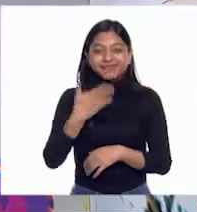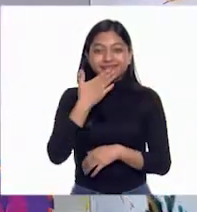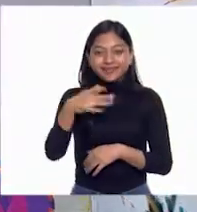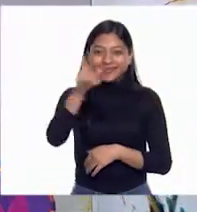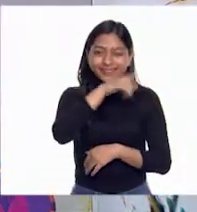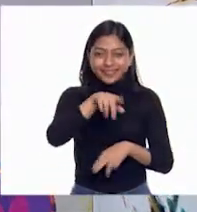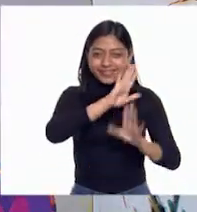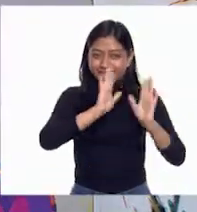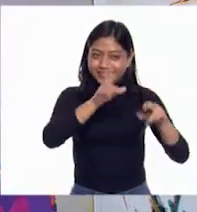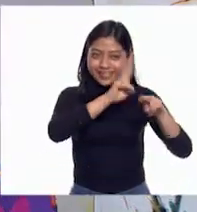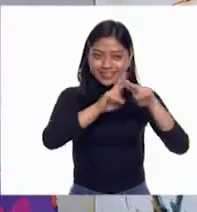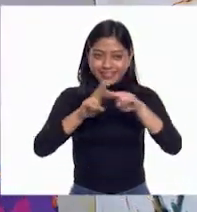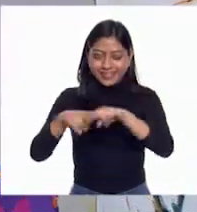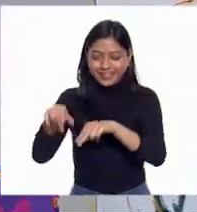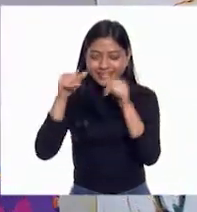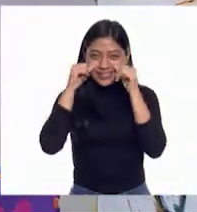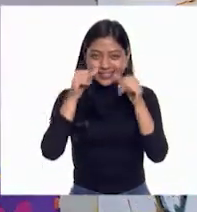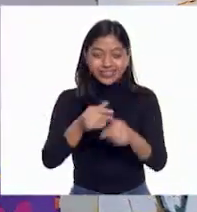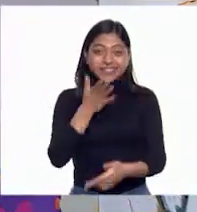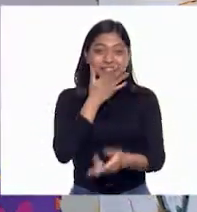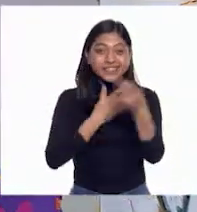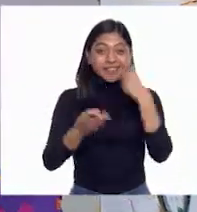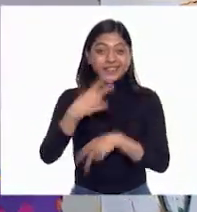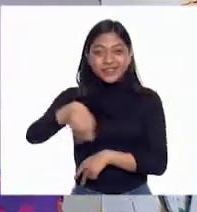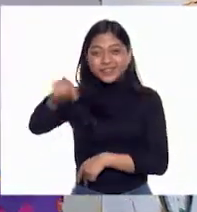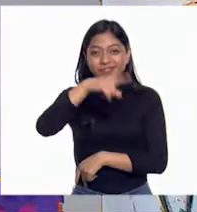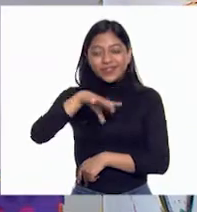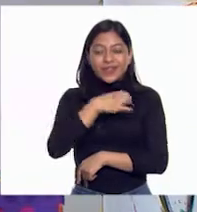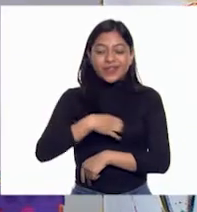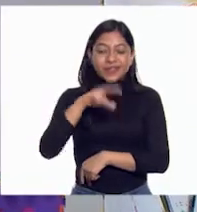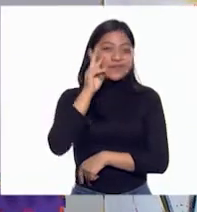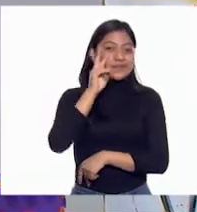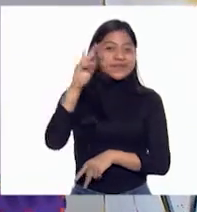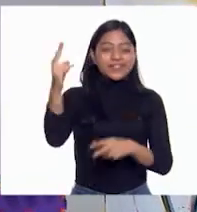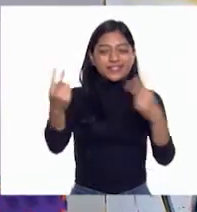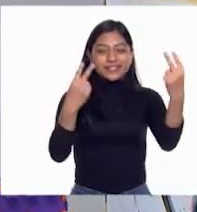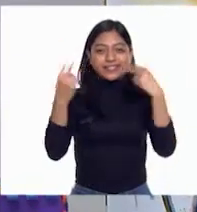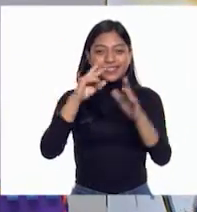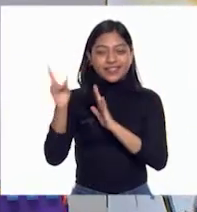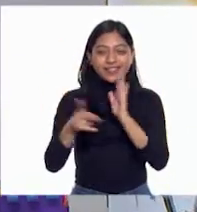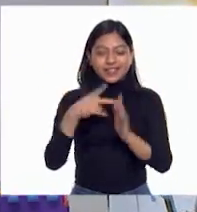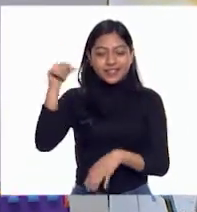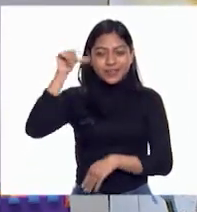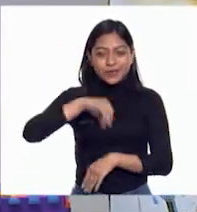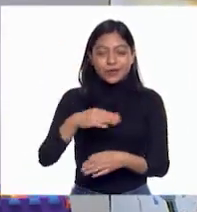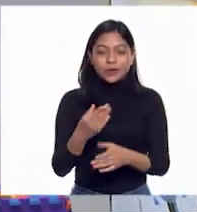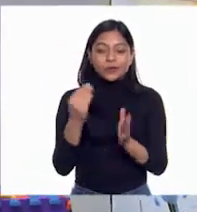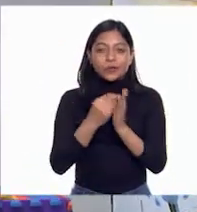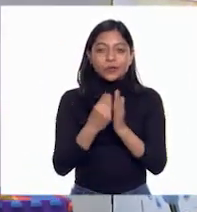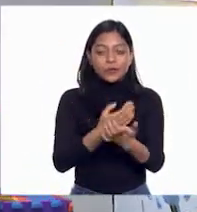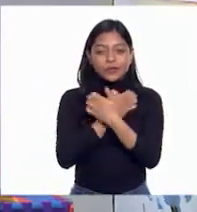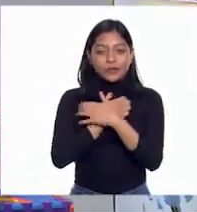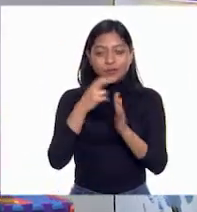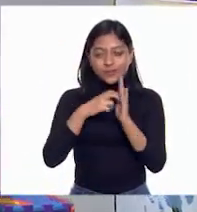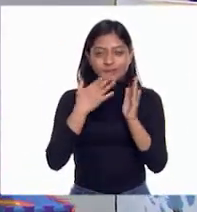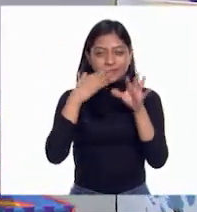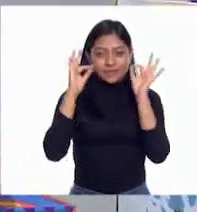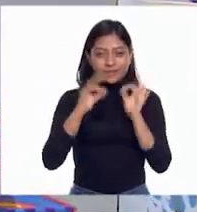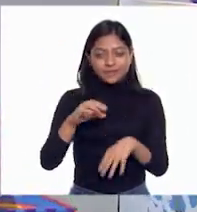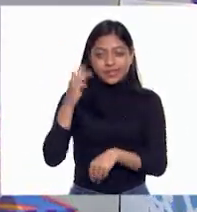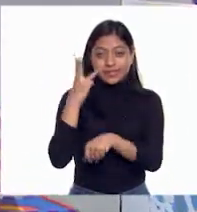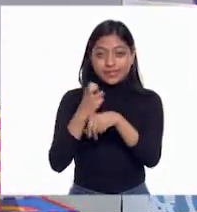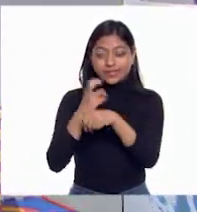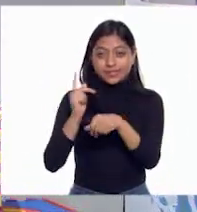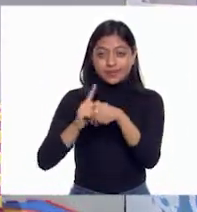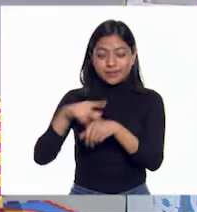bueno que ya llegaron aquí. Bienvenidas y bienvenidos. Qué alegría estar de nuevo con ustedes en la clase de formación cívica y ética de tercer grado aquí en Aprende